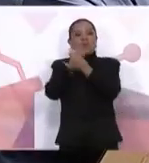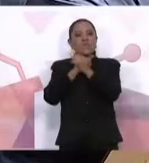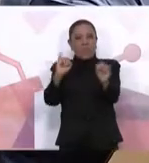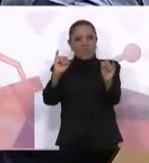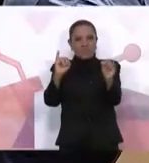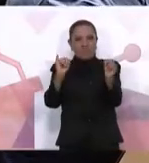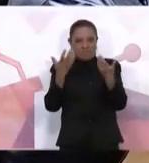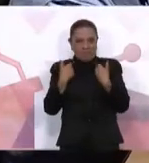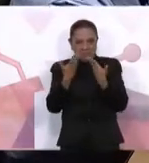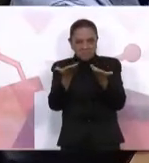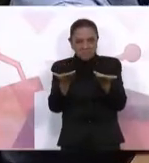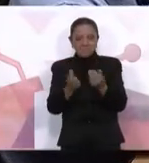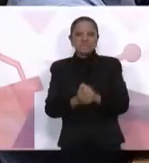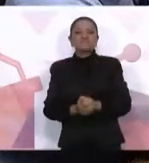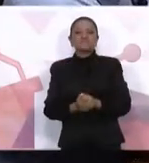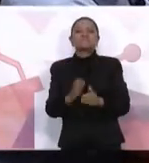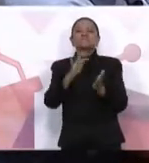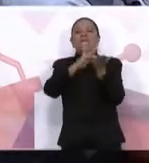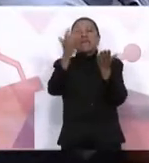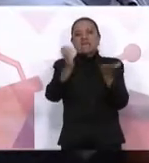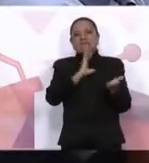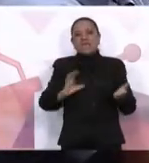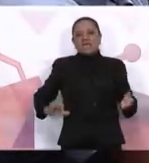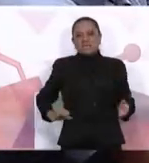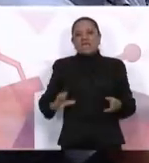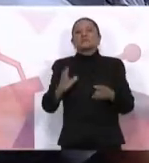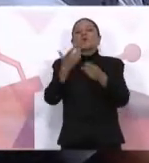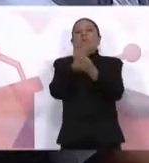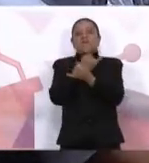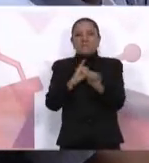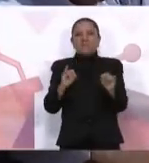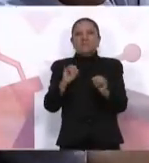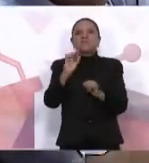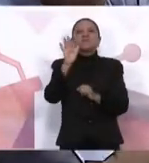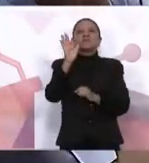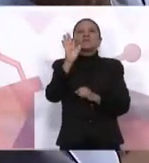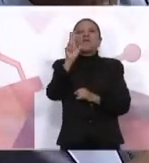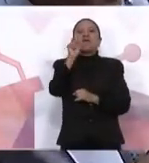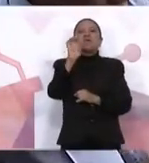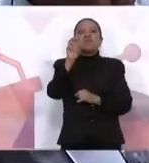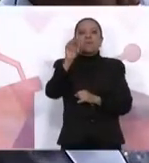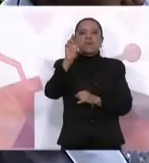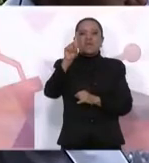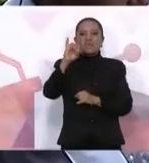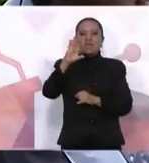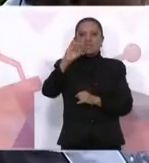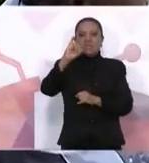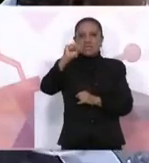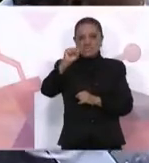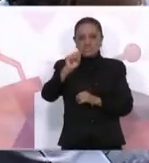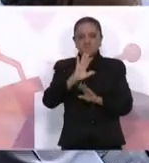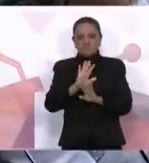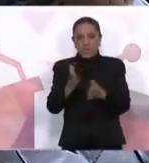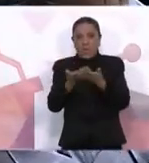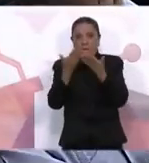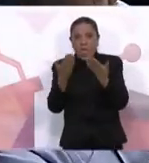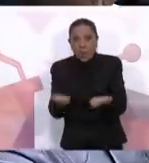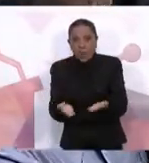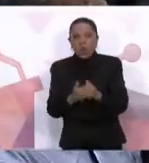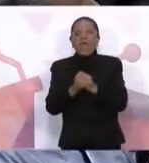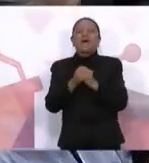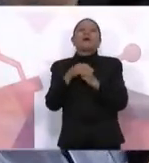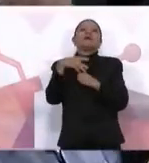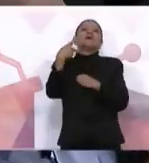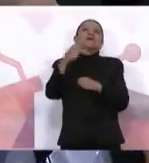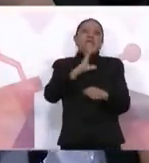candidato independiente de fidel demédicis a continuación el candidato del partido revolucionario institucional jorge meade ocaranza hará